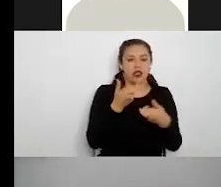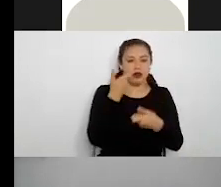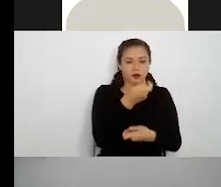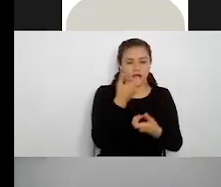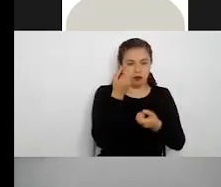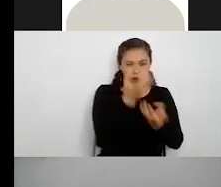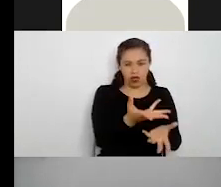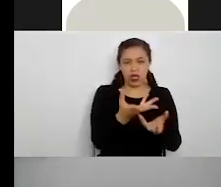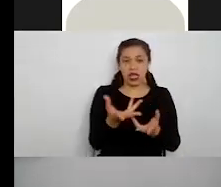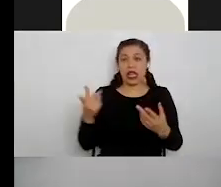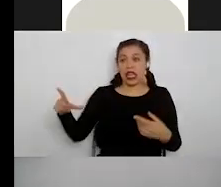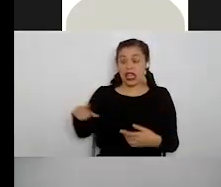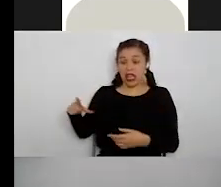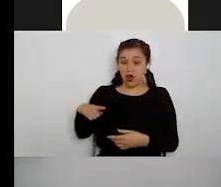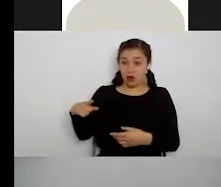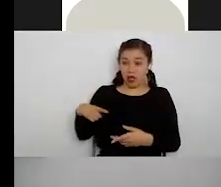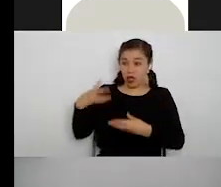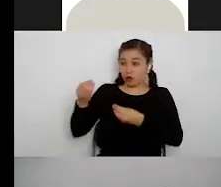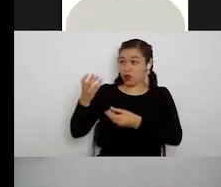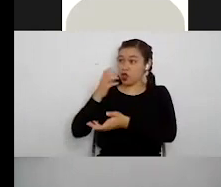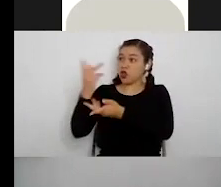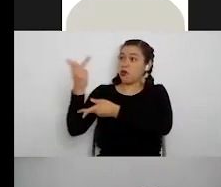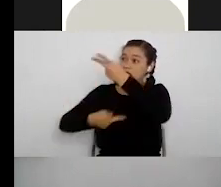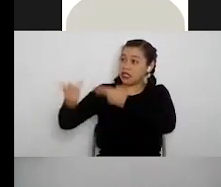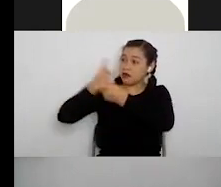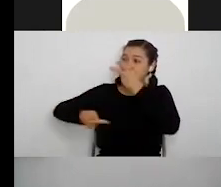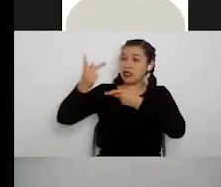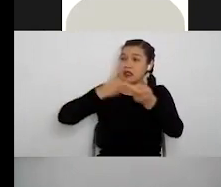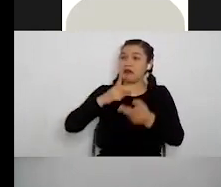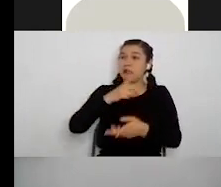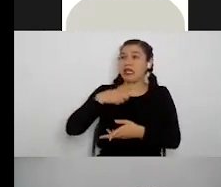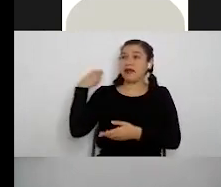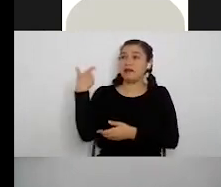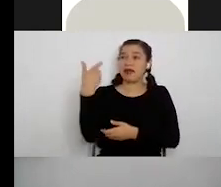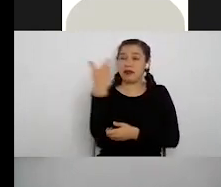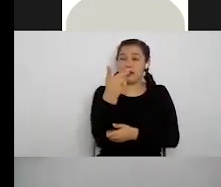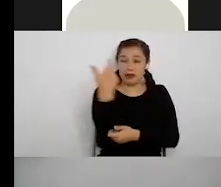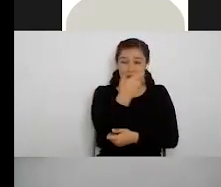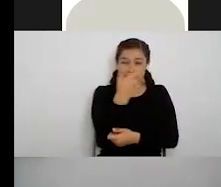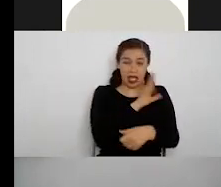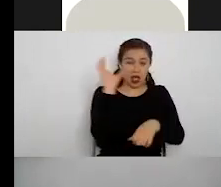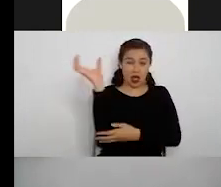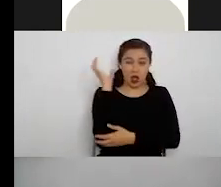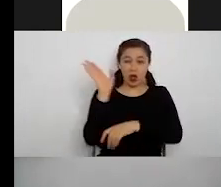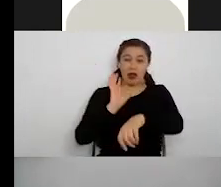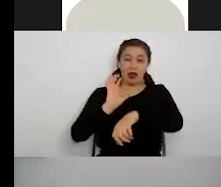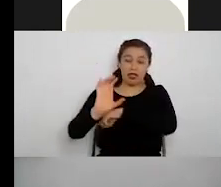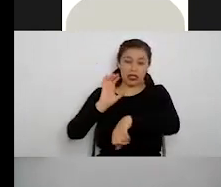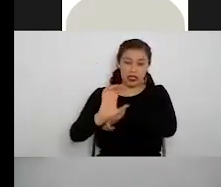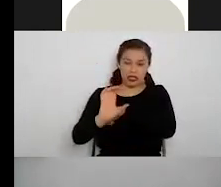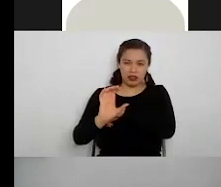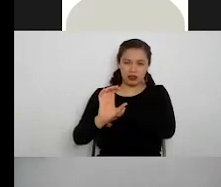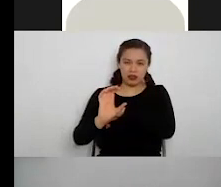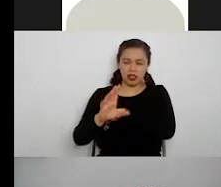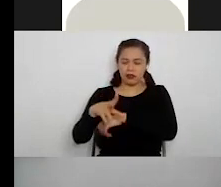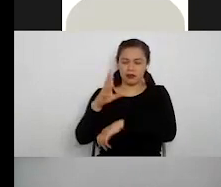ellos se endeudaron, como lo hizo Colombia. Colombia y Brasil adquirieron volúmenes de deuda enormes durante la